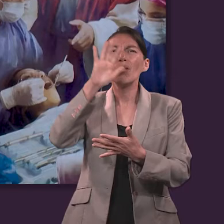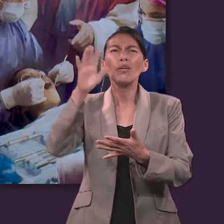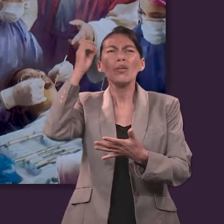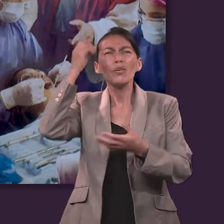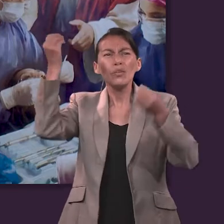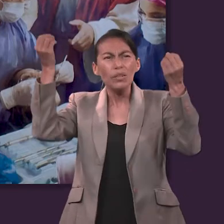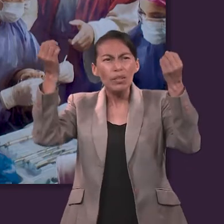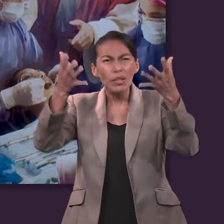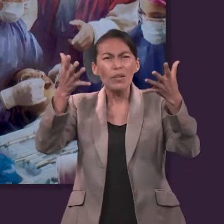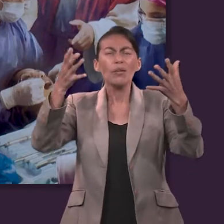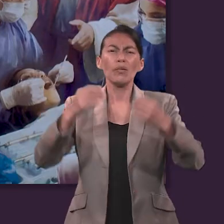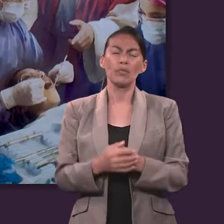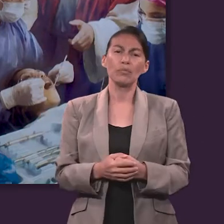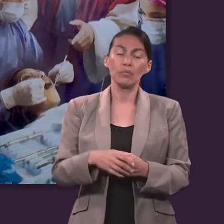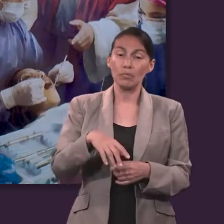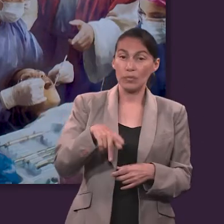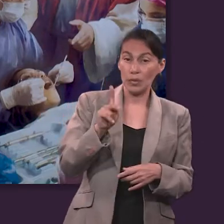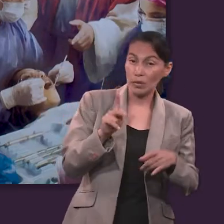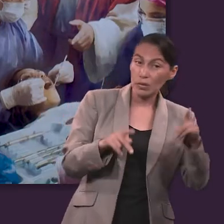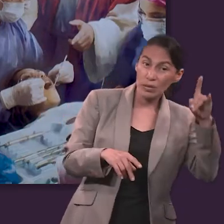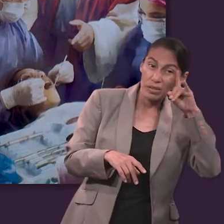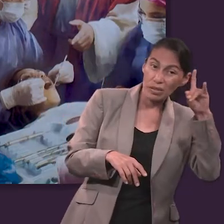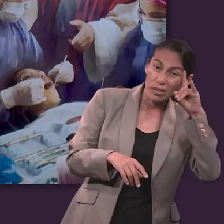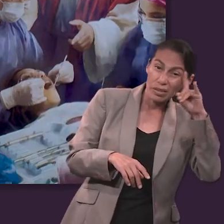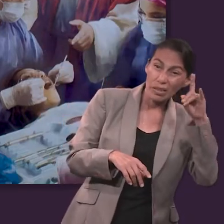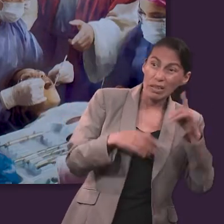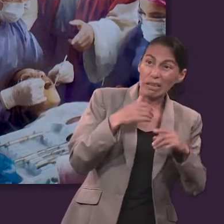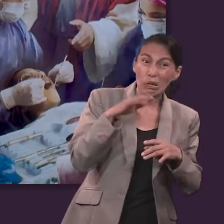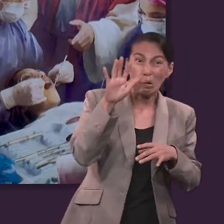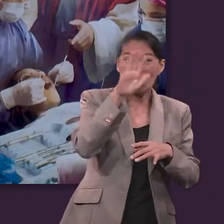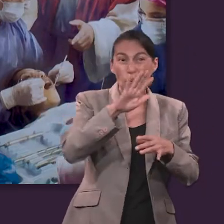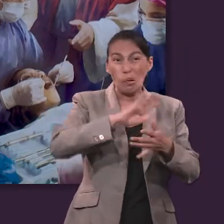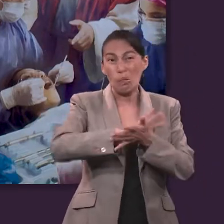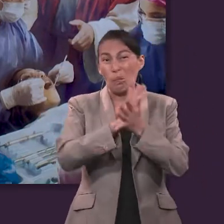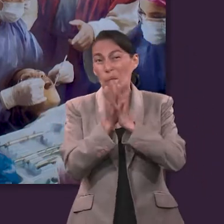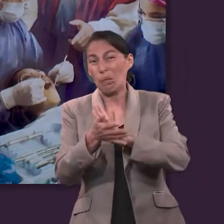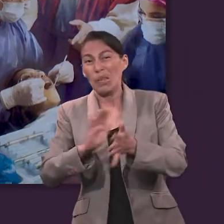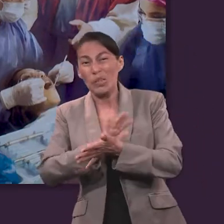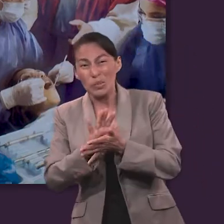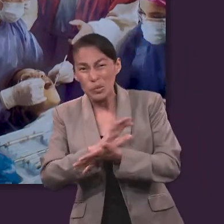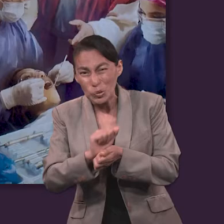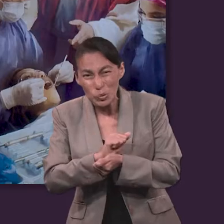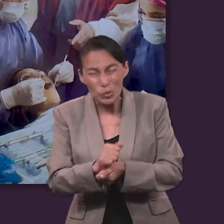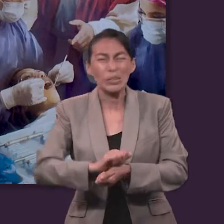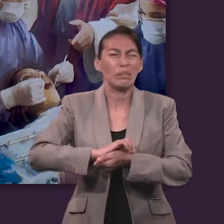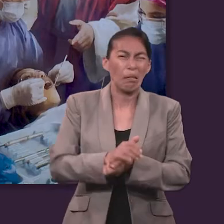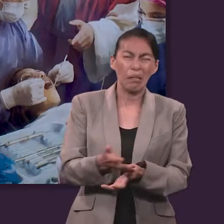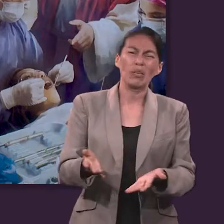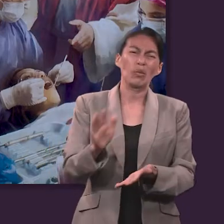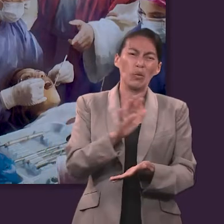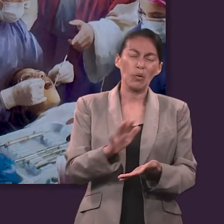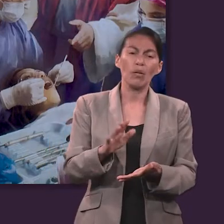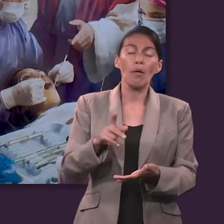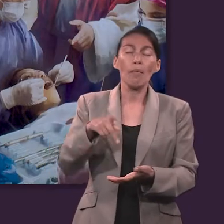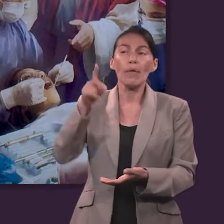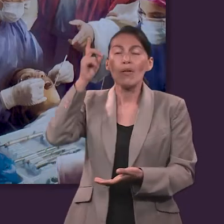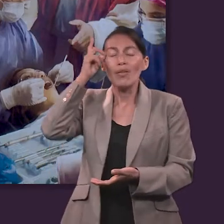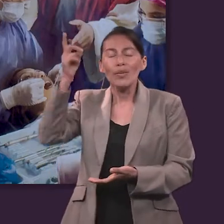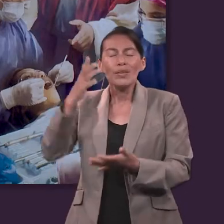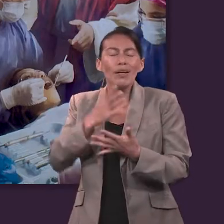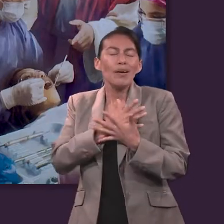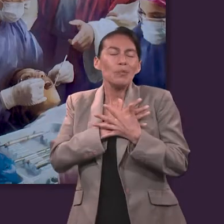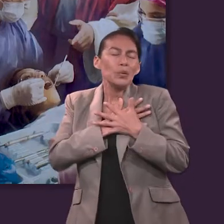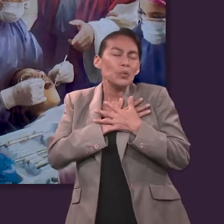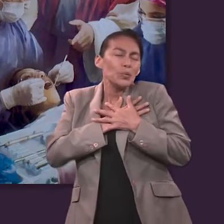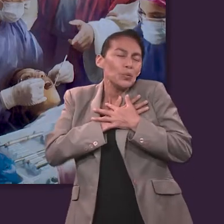tratar de alterar ese amor que Dios nos los ha dejado en la naturaleza. Pero a pesar de eso, podemos ver esas expresiones